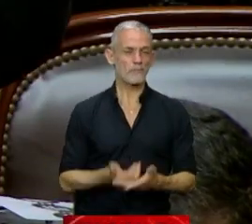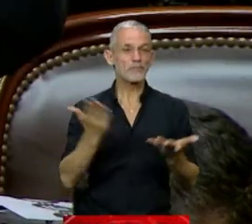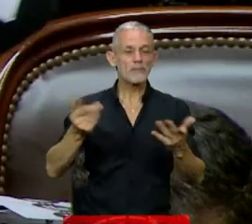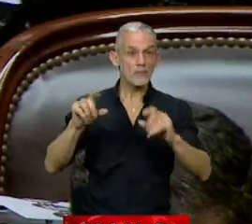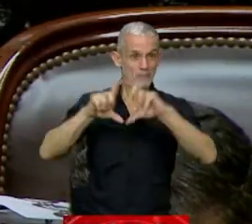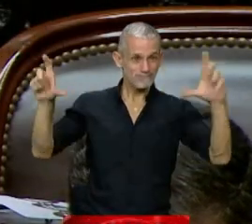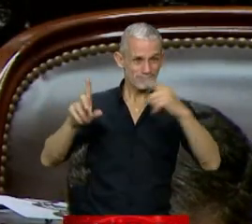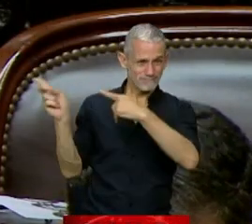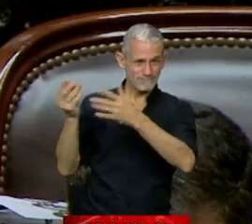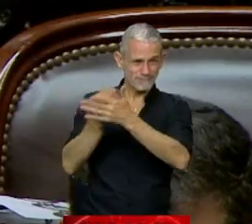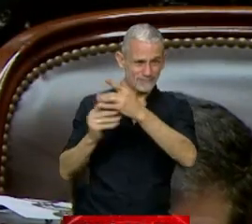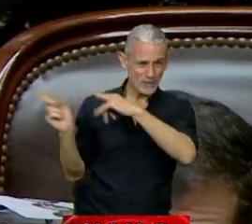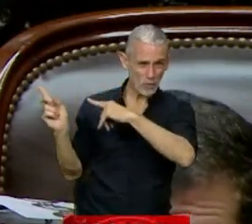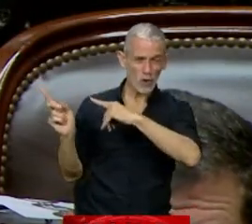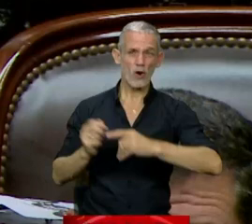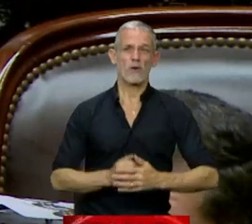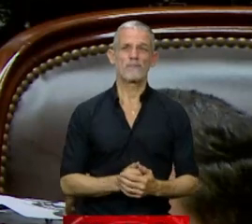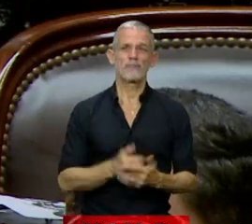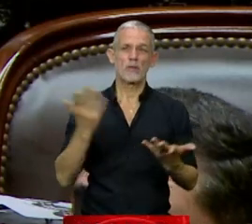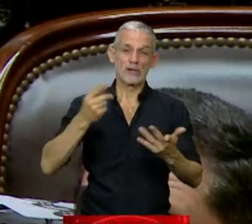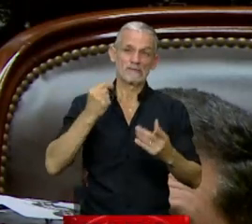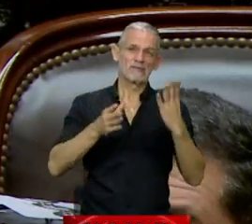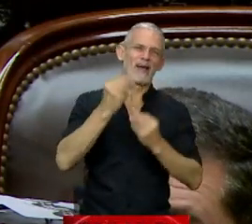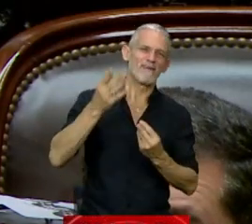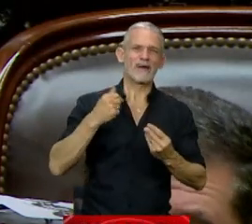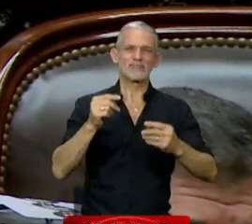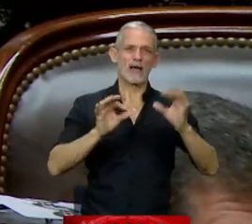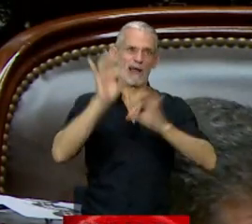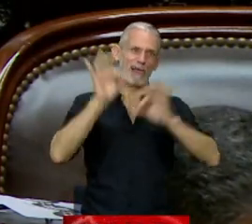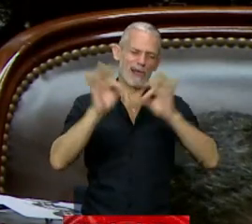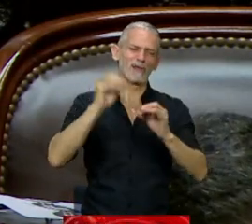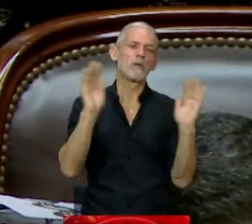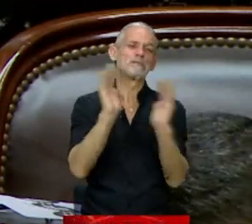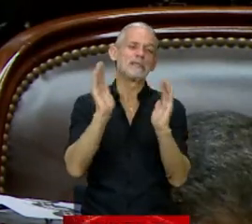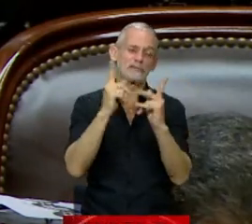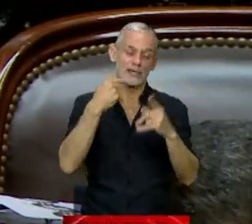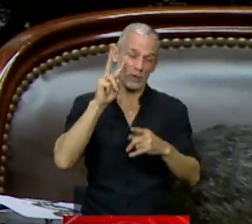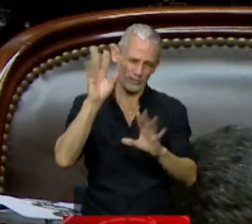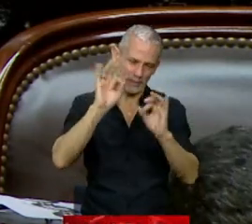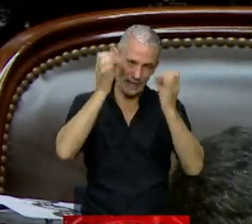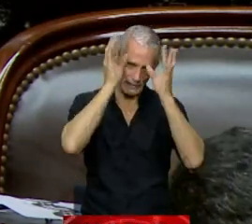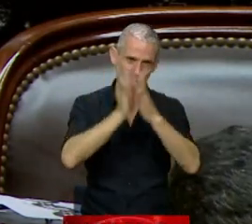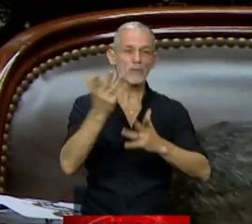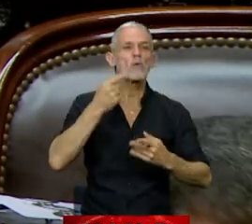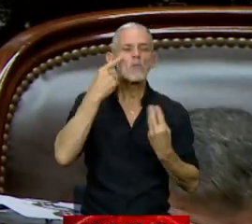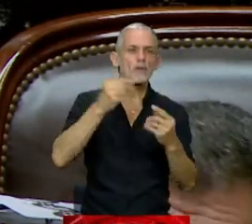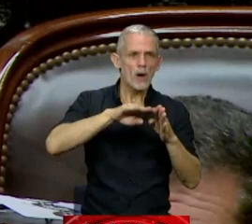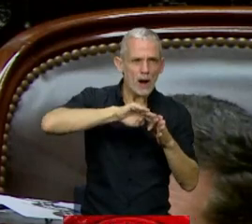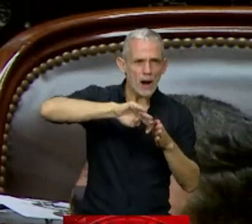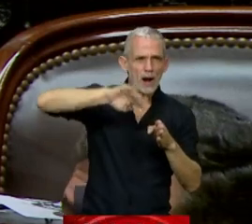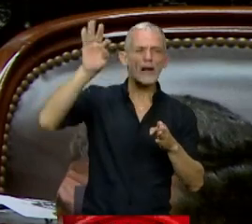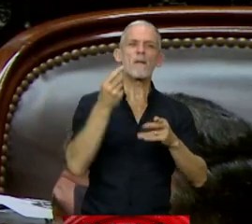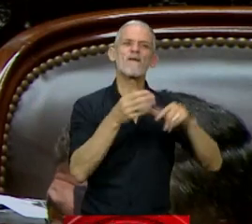Este otro gráfico, bueno, le erré con el tamaño, muy chiquito, pero muestra la evolución de ese